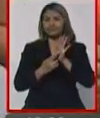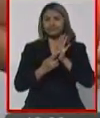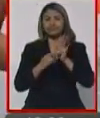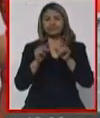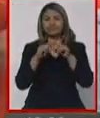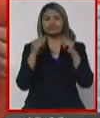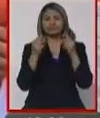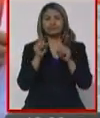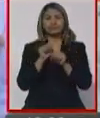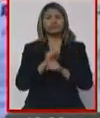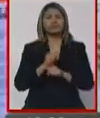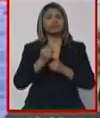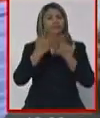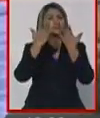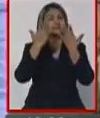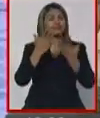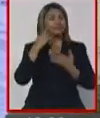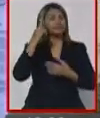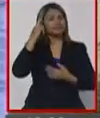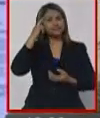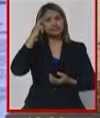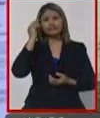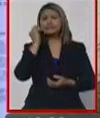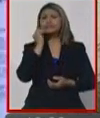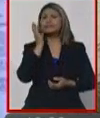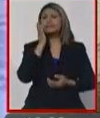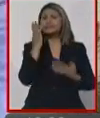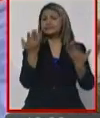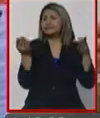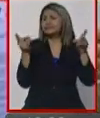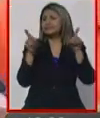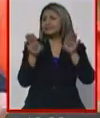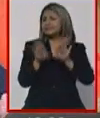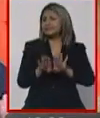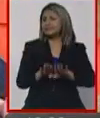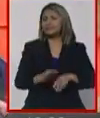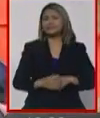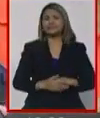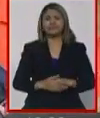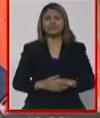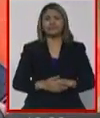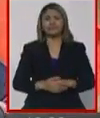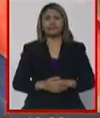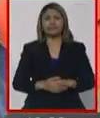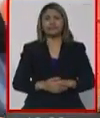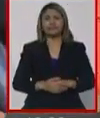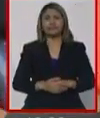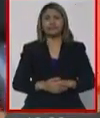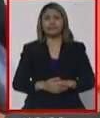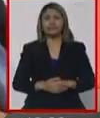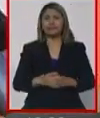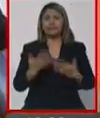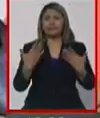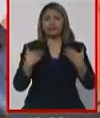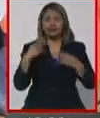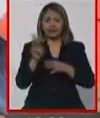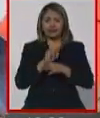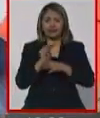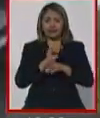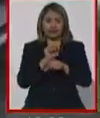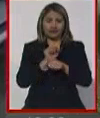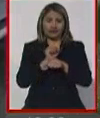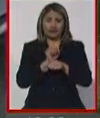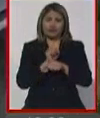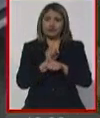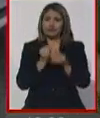del sindicato, quienes también lamentan que a causa de esto el hogar deba cerrar sus puertas. Agotamos las medidas necesarias en el Ministerio de